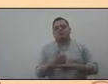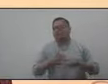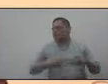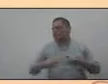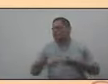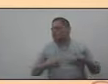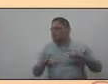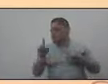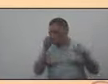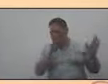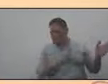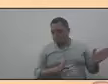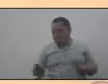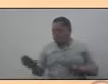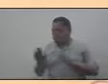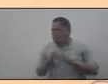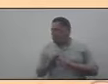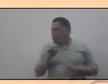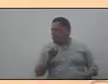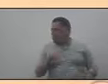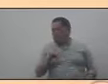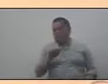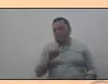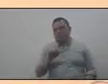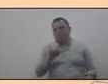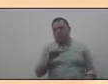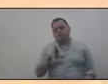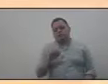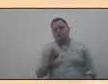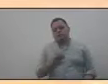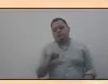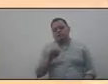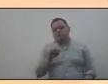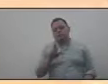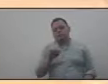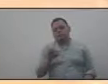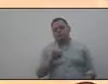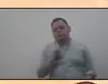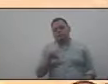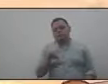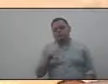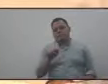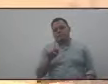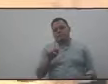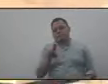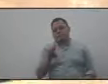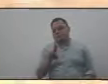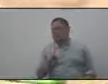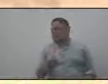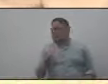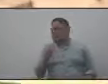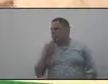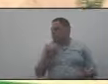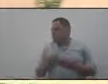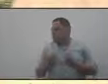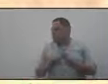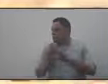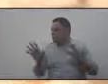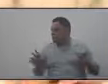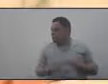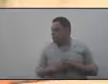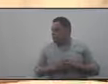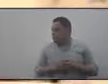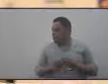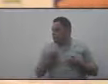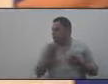de planeación, Humberto Alirio Martínez. Doctor Humberto Alirio, mucho gusto tenerlo acá. Muy buenos días. Muy